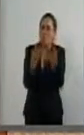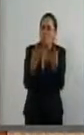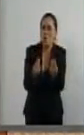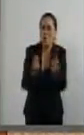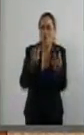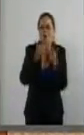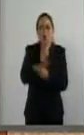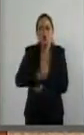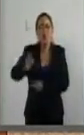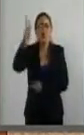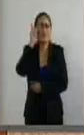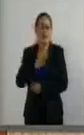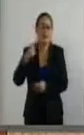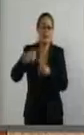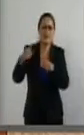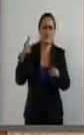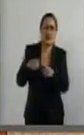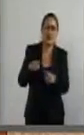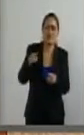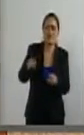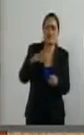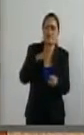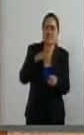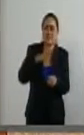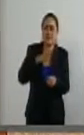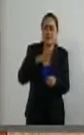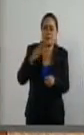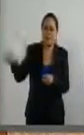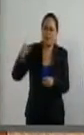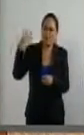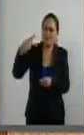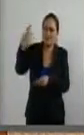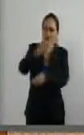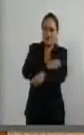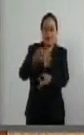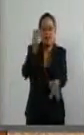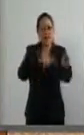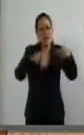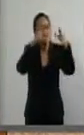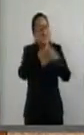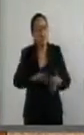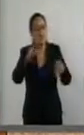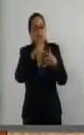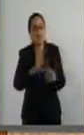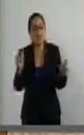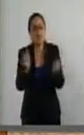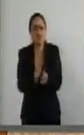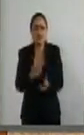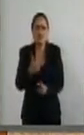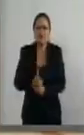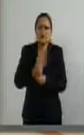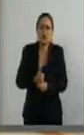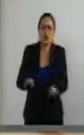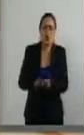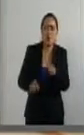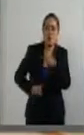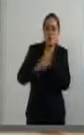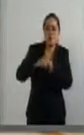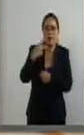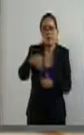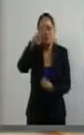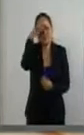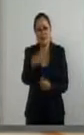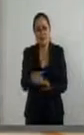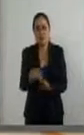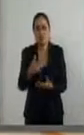que en distintos foros llegan y con lágrimas exhiben la problemática del Estado mexicano. Yo los exhorto,